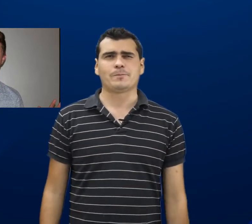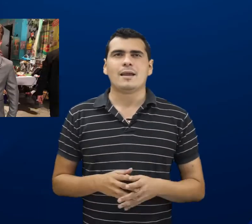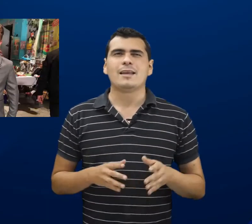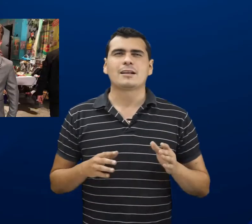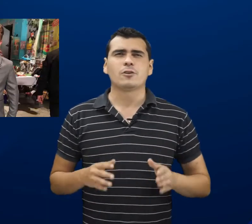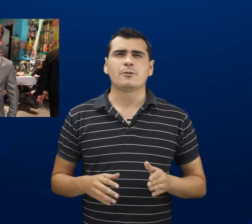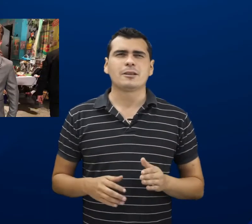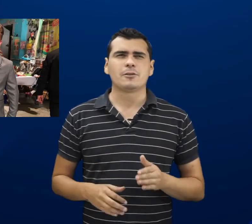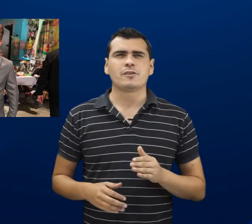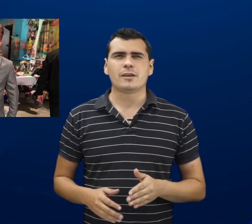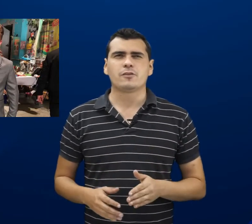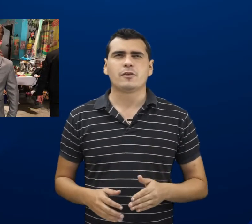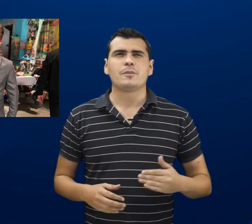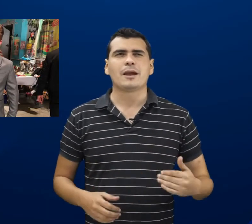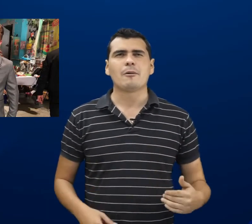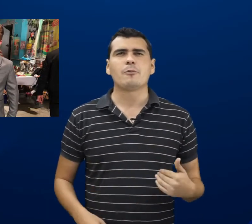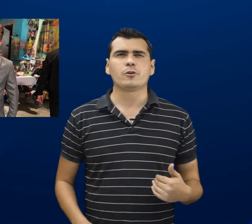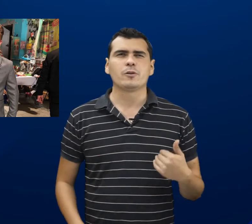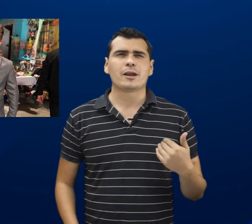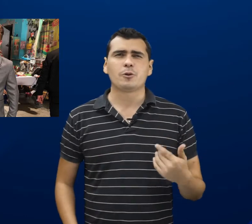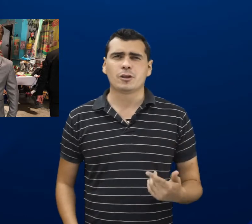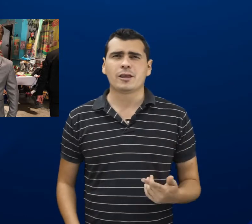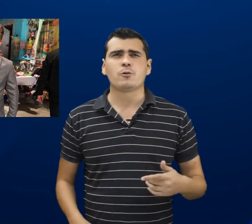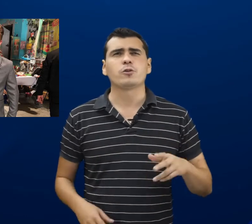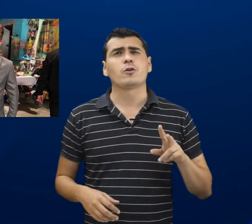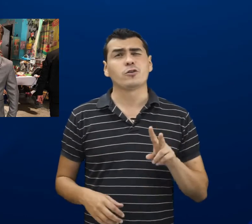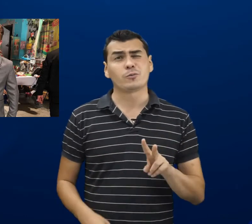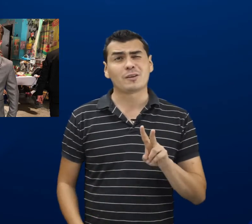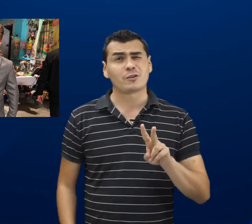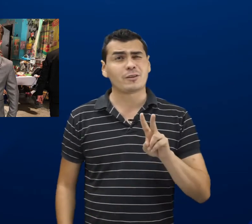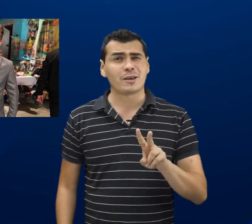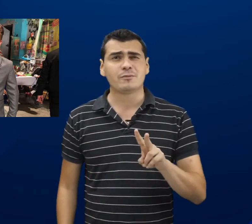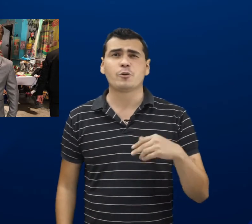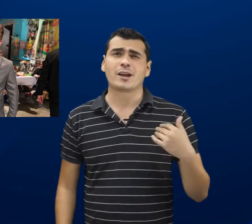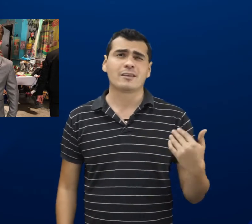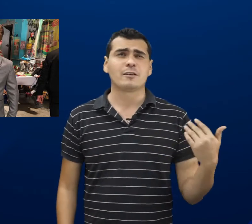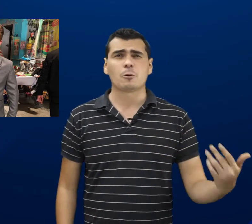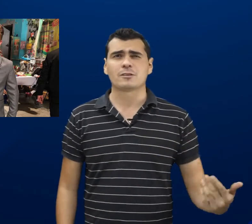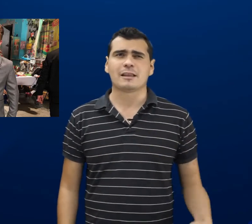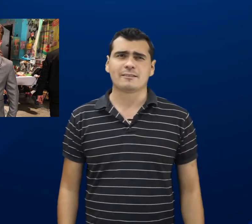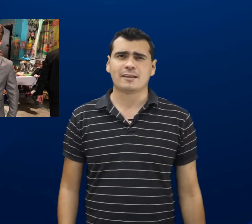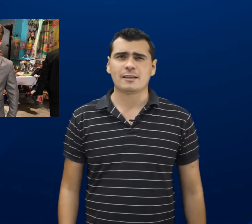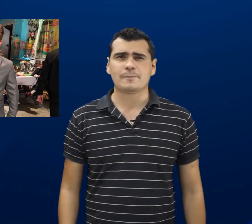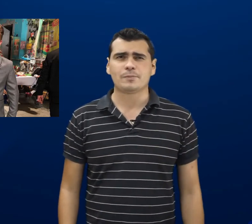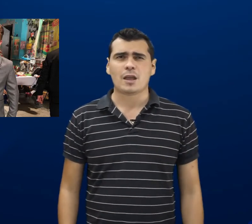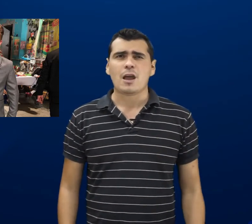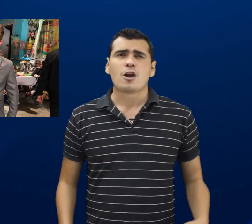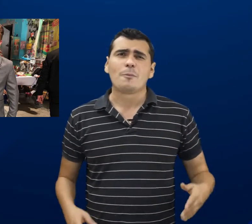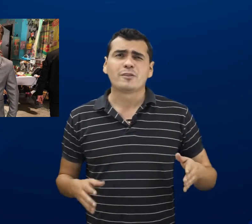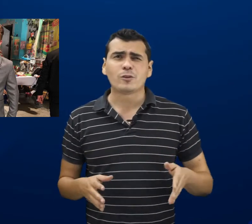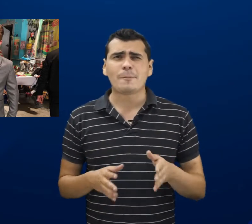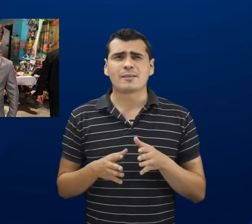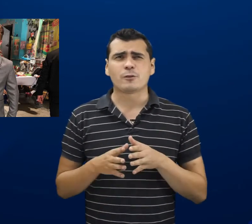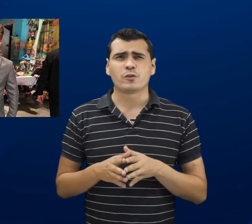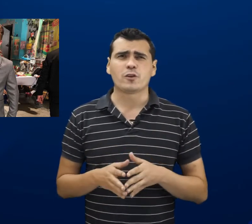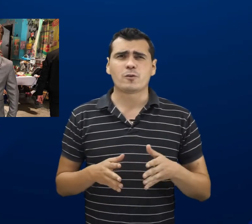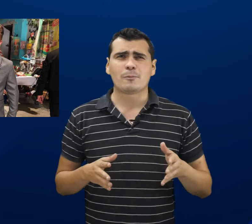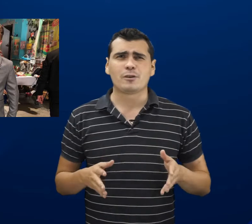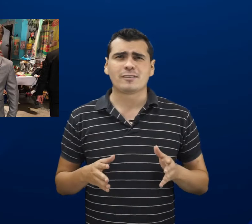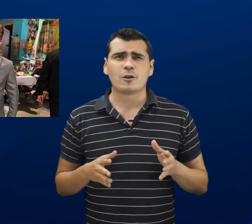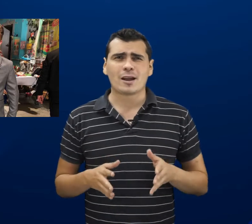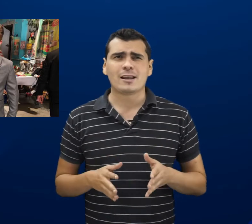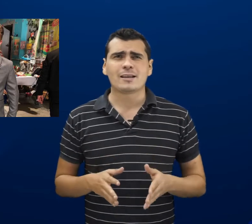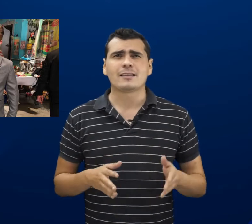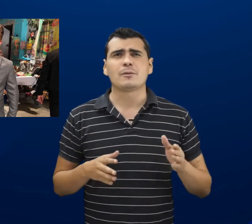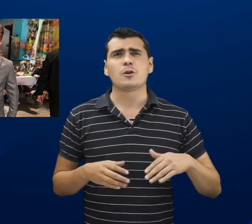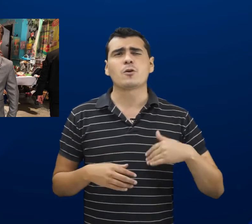respecto. El actor de 22 años viajaba a bordo de una camioneta junto con dos personas más por calles de Cuautitlán Izcalli. Comenzó una persecución con la